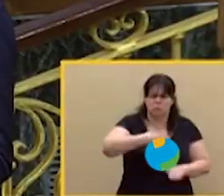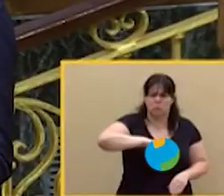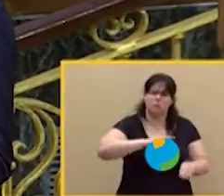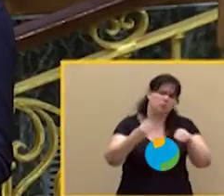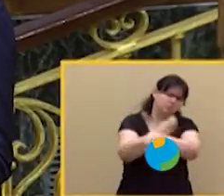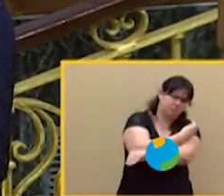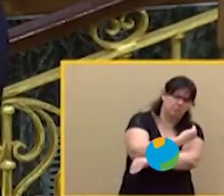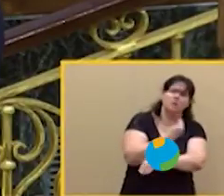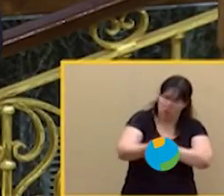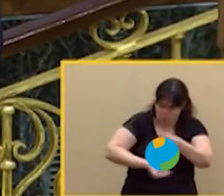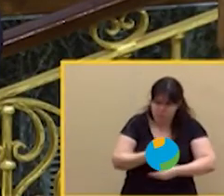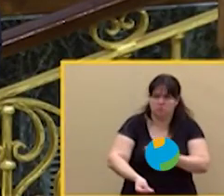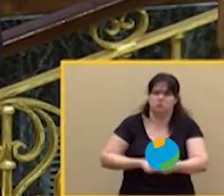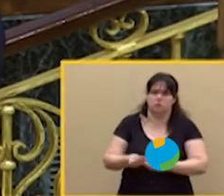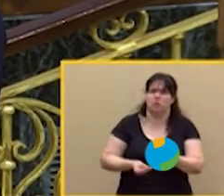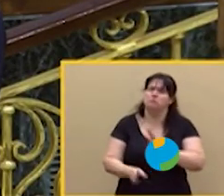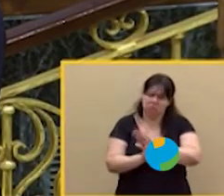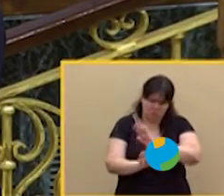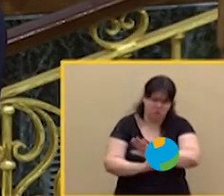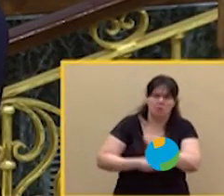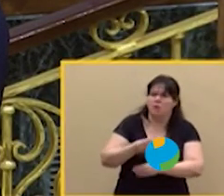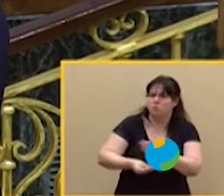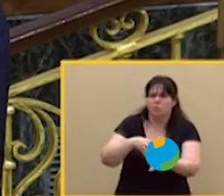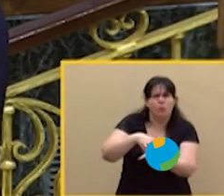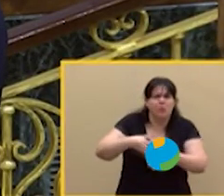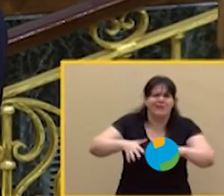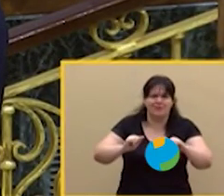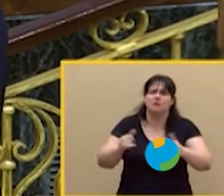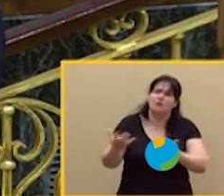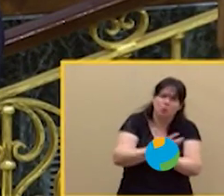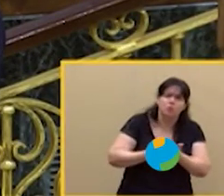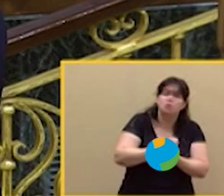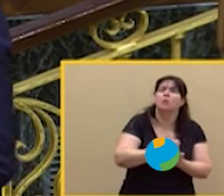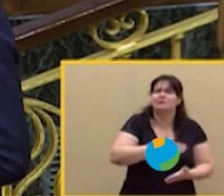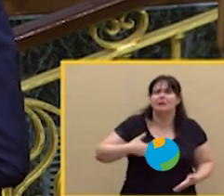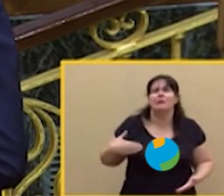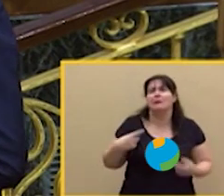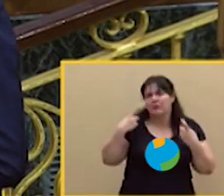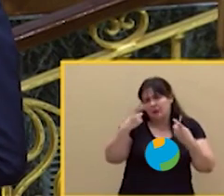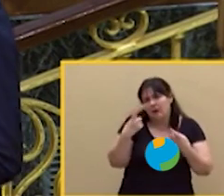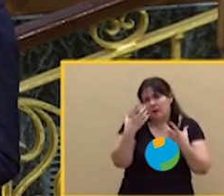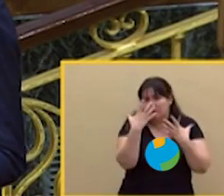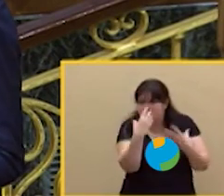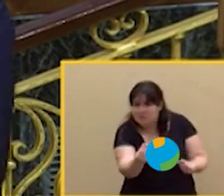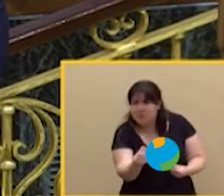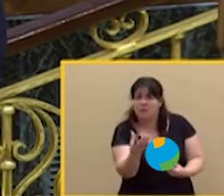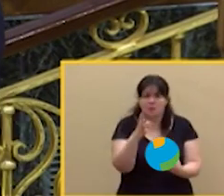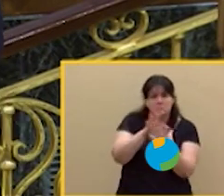a Pedro Sánchez. Y lo volveremos a hacer, sin duda alguna, con todos aquellos que quieran entenderse con nosotros y facilitar la gobernabilidad. Yo